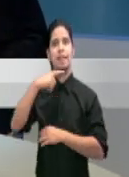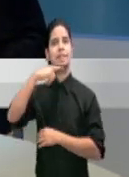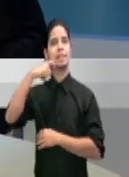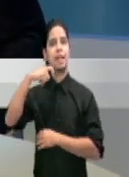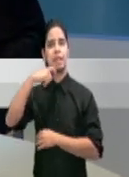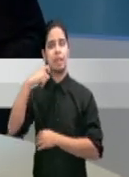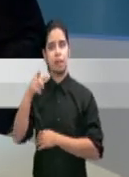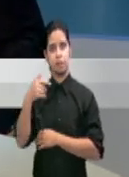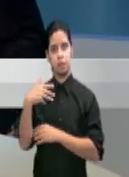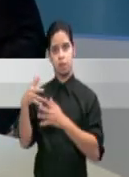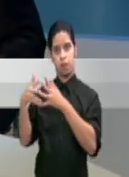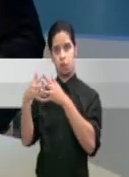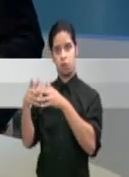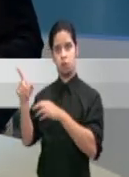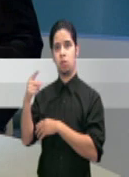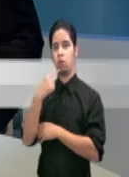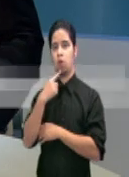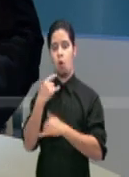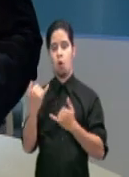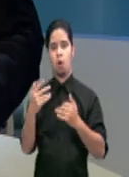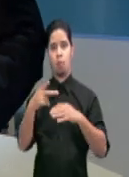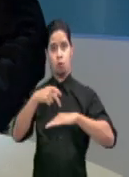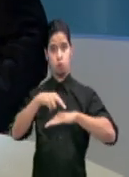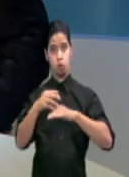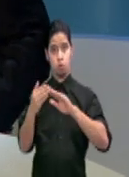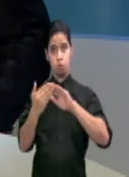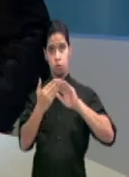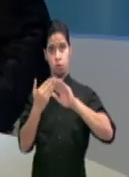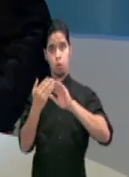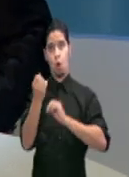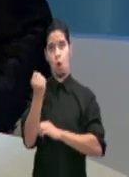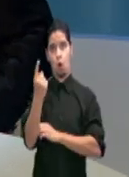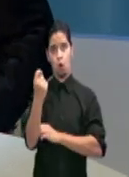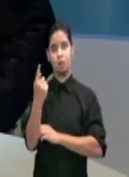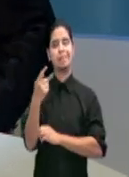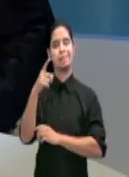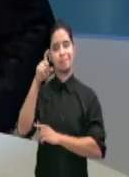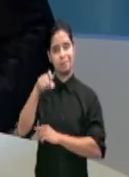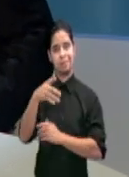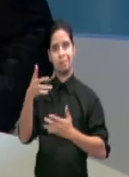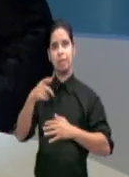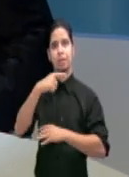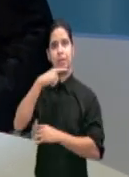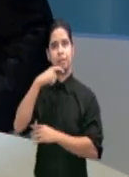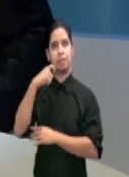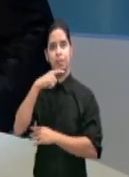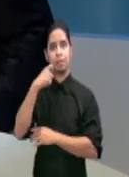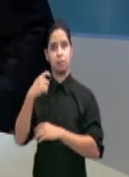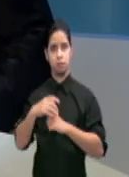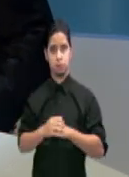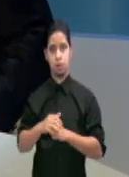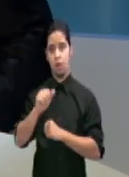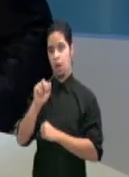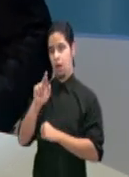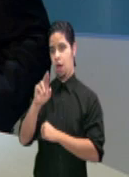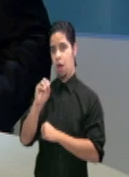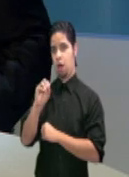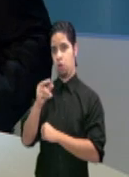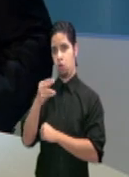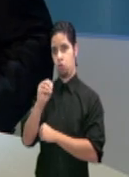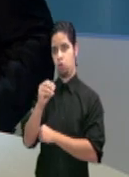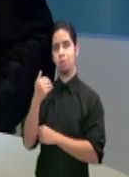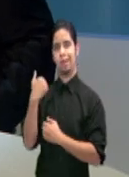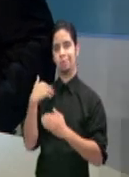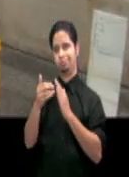clasificó hoy a 11 municipios de la isla en un periodo de sequía moderada. Glorimar Arocho conversó con un experto en el tema y nos